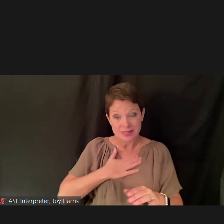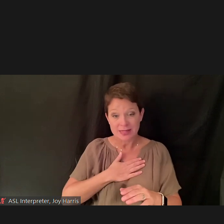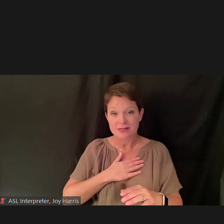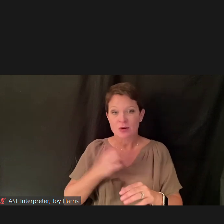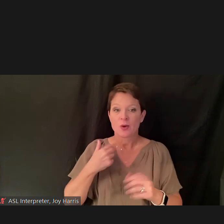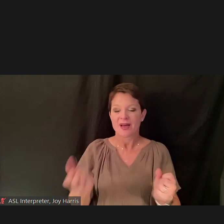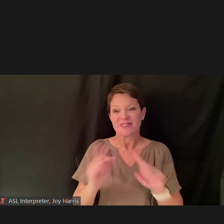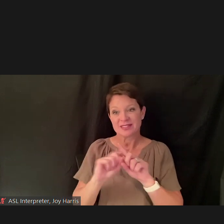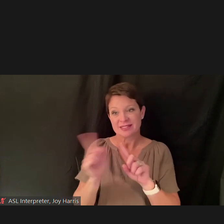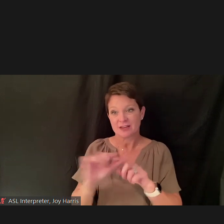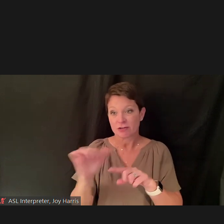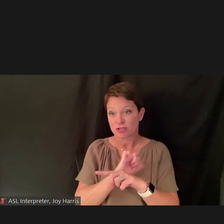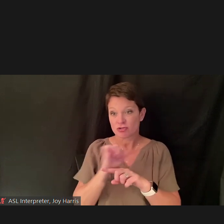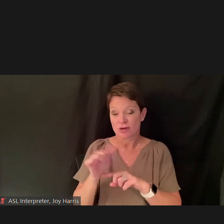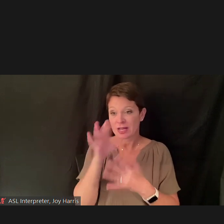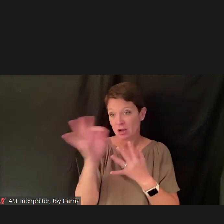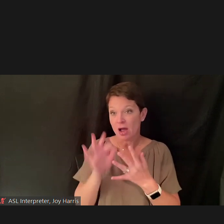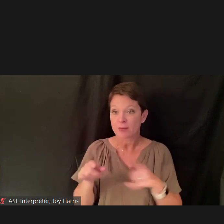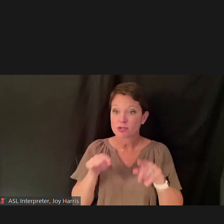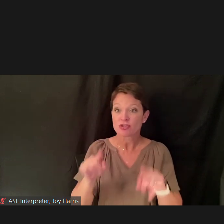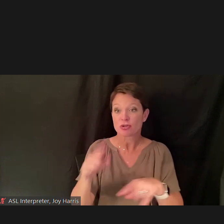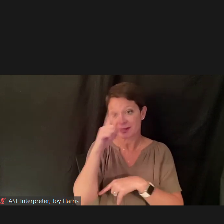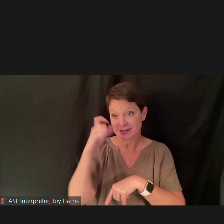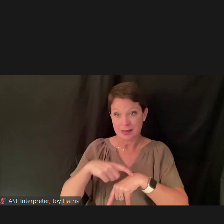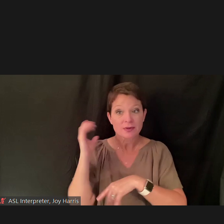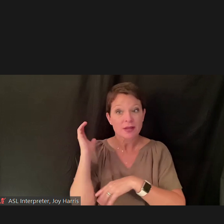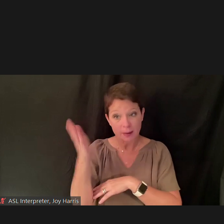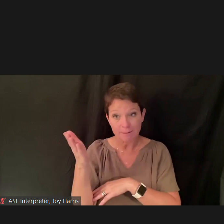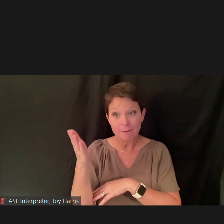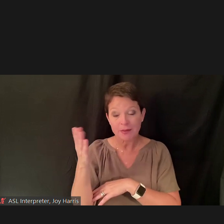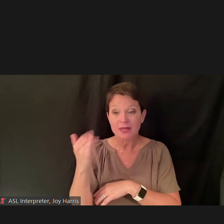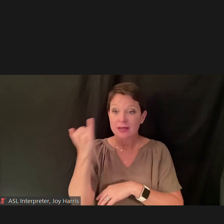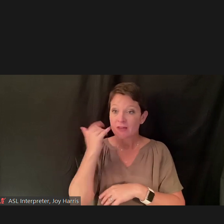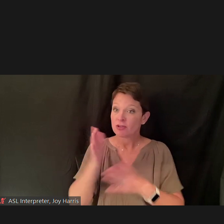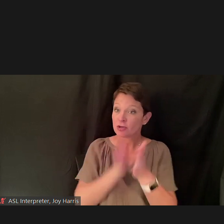Manténgase conectados. Tenemos varias